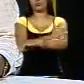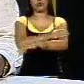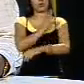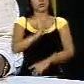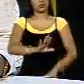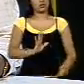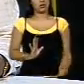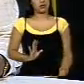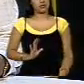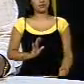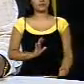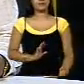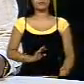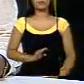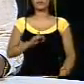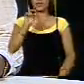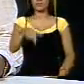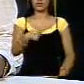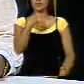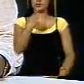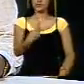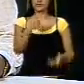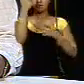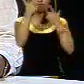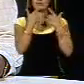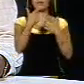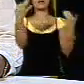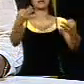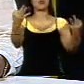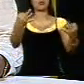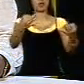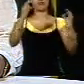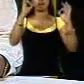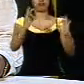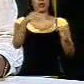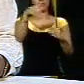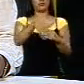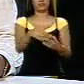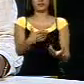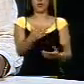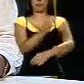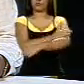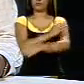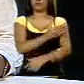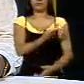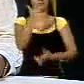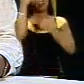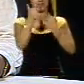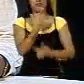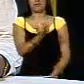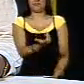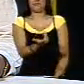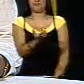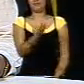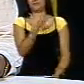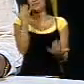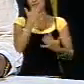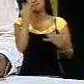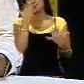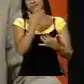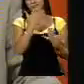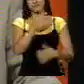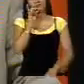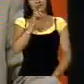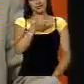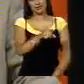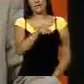los tipos están, que si la unidad y la unidad y la unidad y la tarjeta única y la tarjeta única, como no se pudieron poner de acuerdo, porque eso es uno, ahí cada